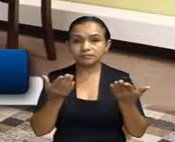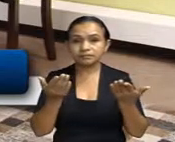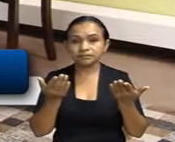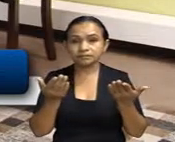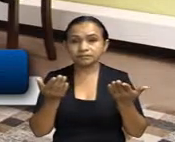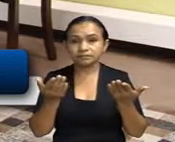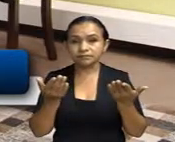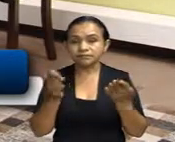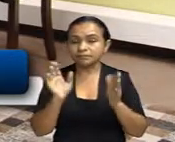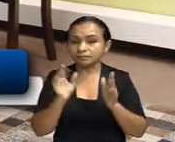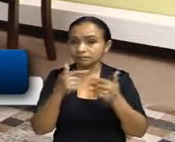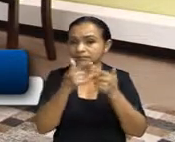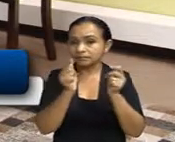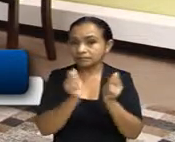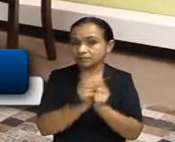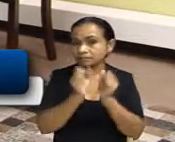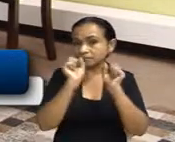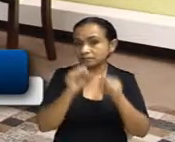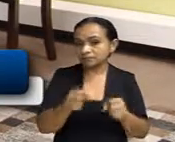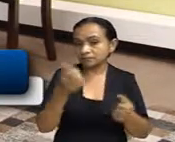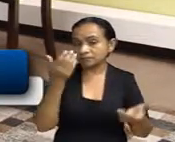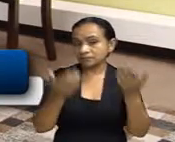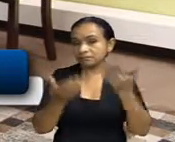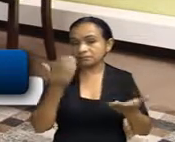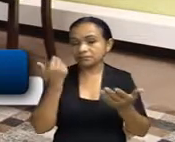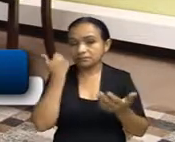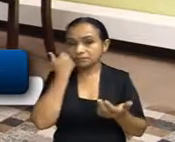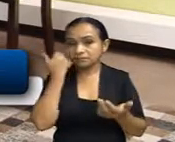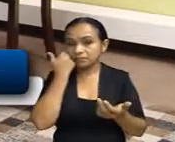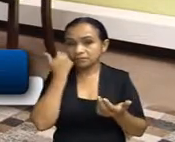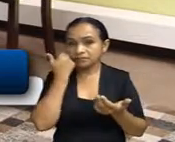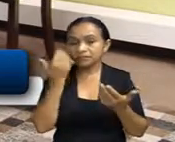es un potencial grupo, ¿verdad?, para que presente esta enfermedad.